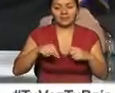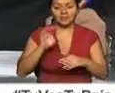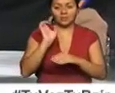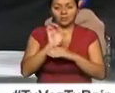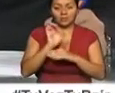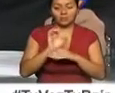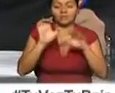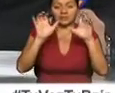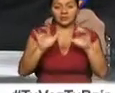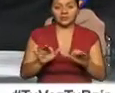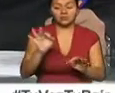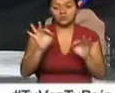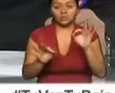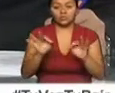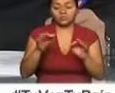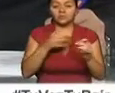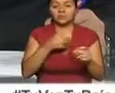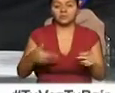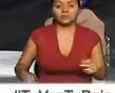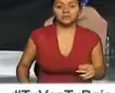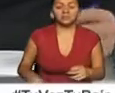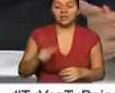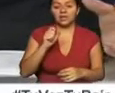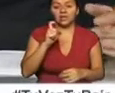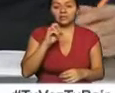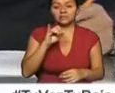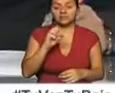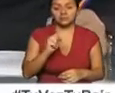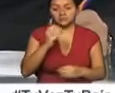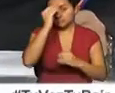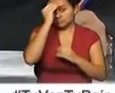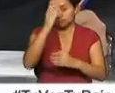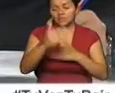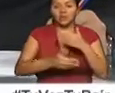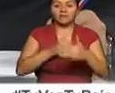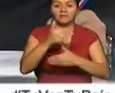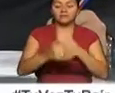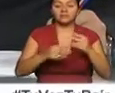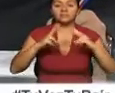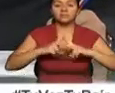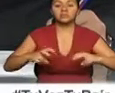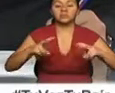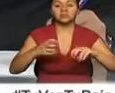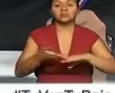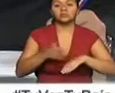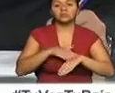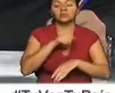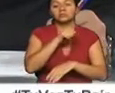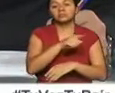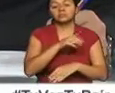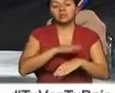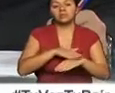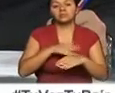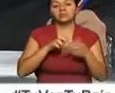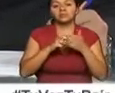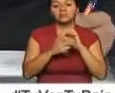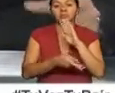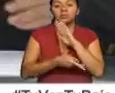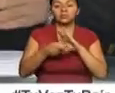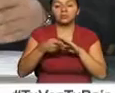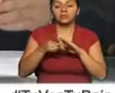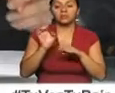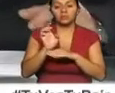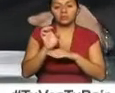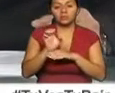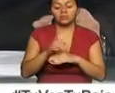El secretario jurídico de la presidencia, Alexis Mera, dio a conocer los avances en la investigación que se lleva a cabo sobre un caso de corrupción